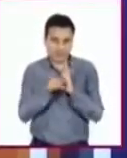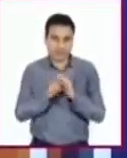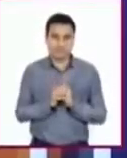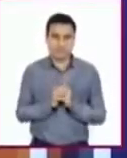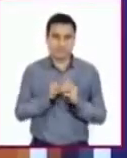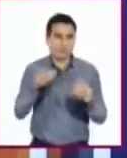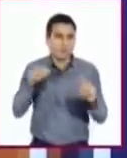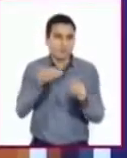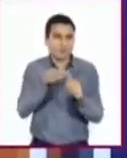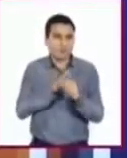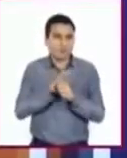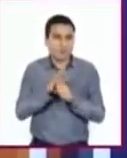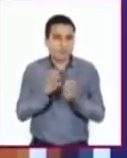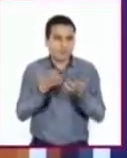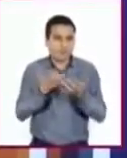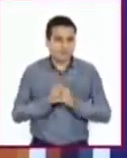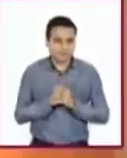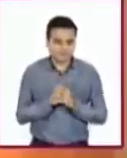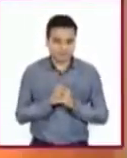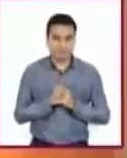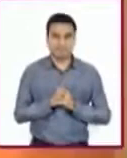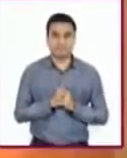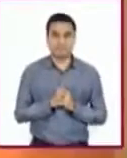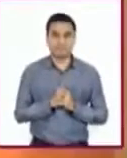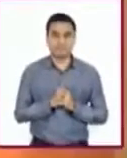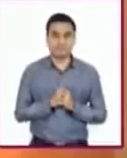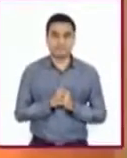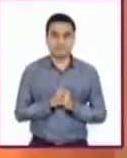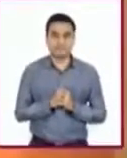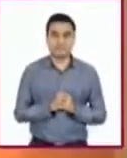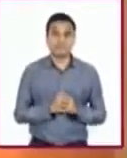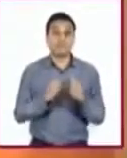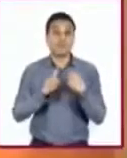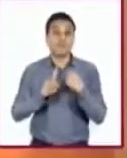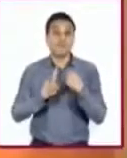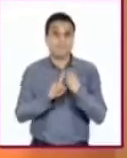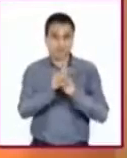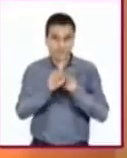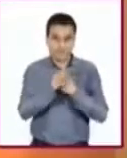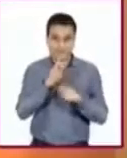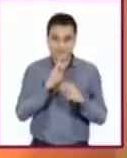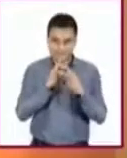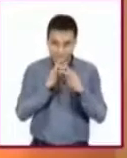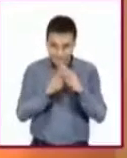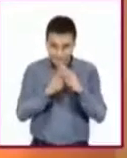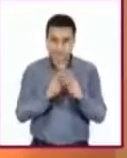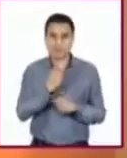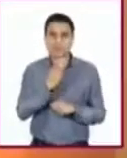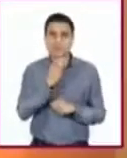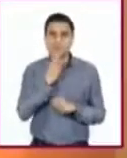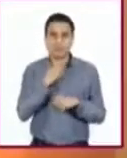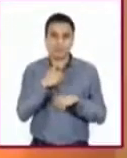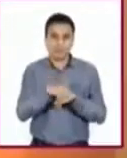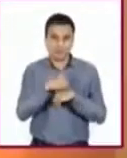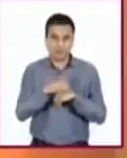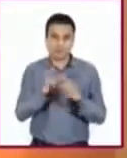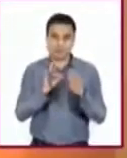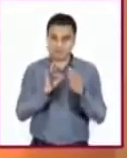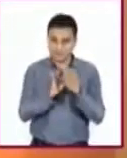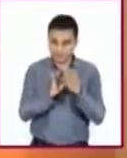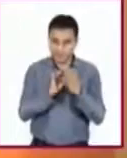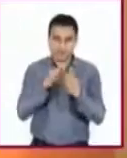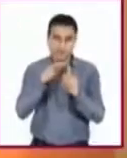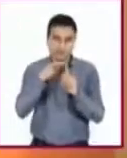propósito específico es resolver problemas aditivos con números decimales, positivos